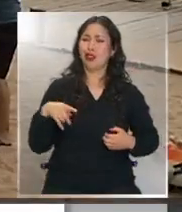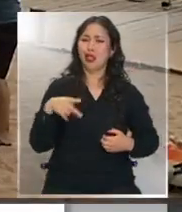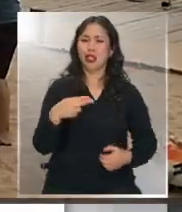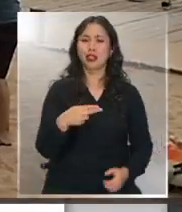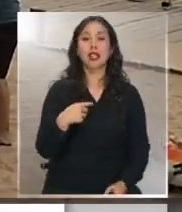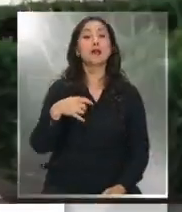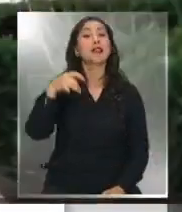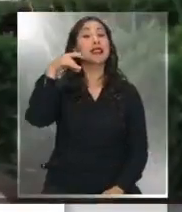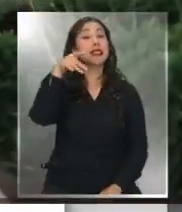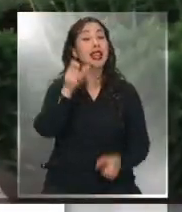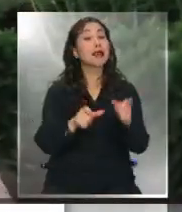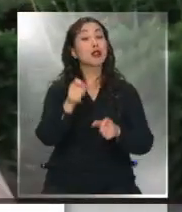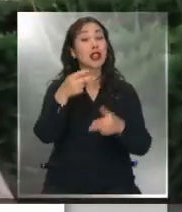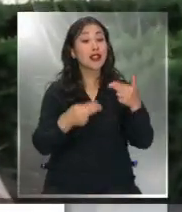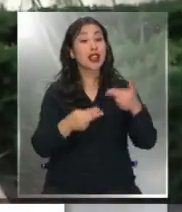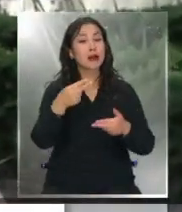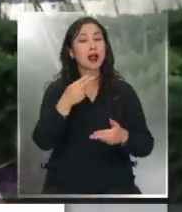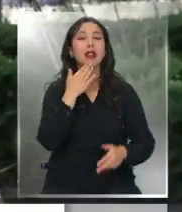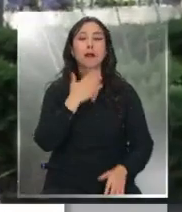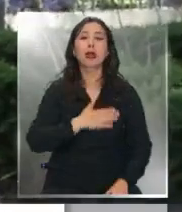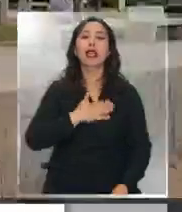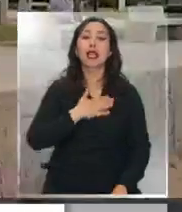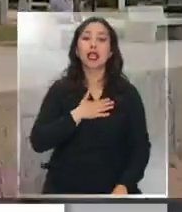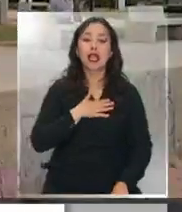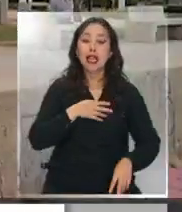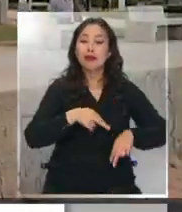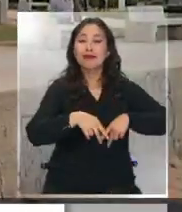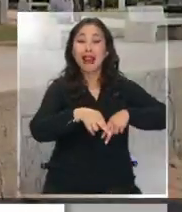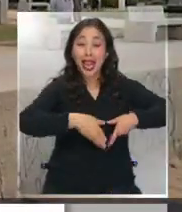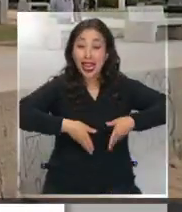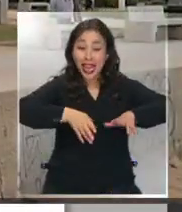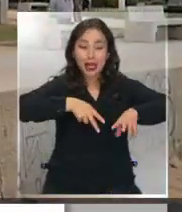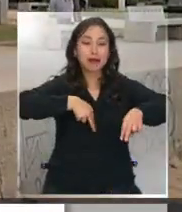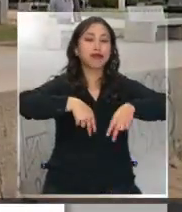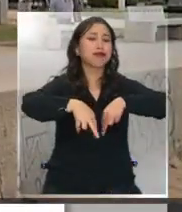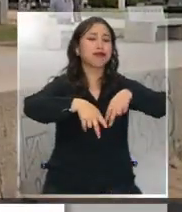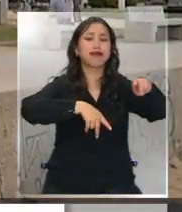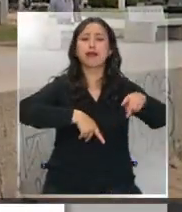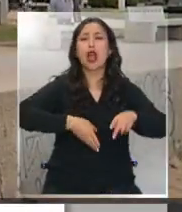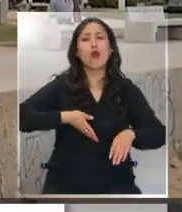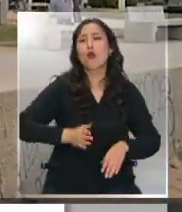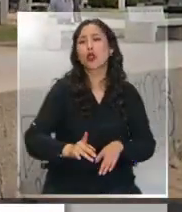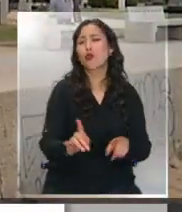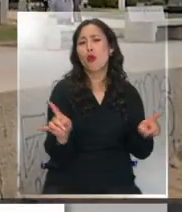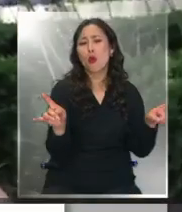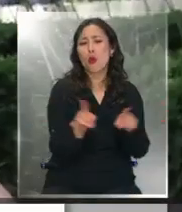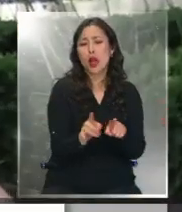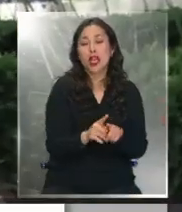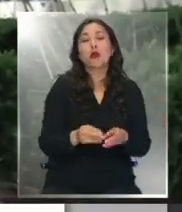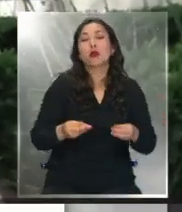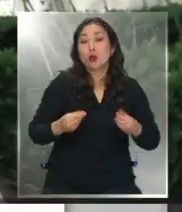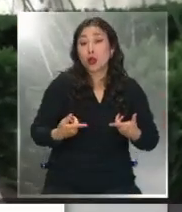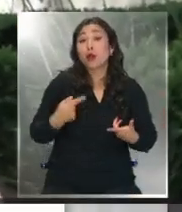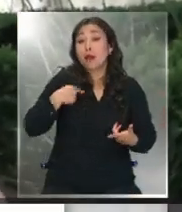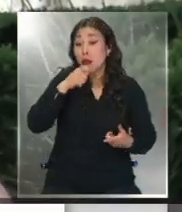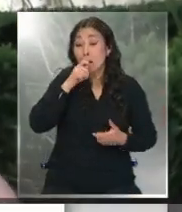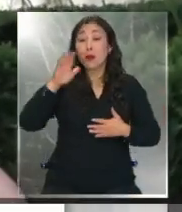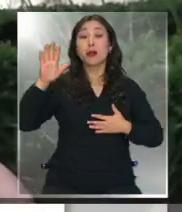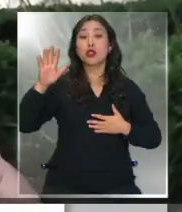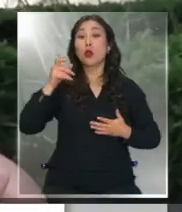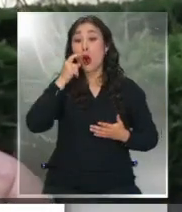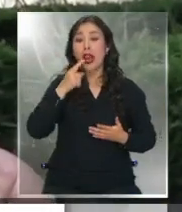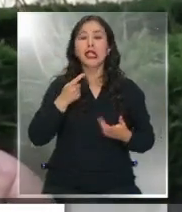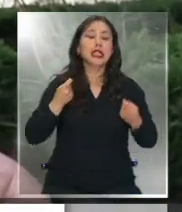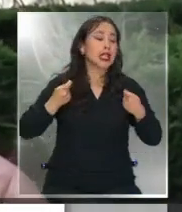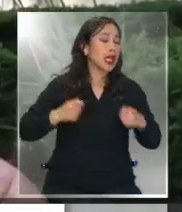Sé que los viñamarinos también quieren que ese paseo se mantenga como está hoy día y, por supuesto, mi compromiso es hacer